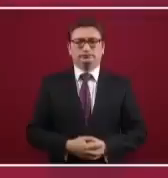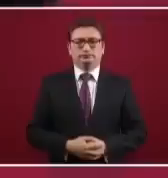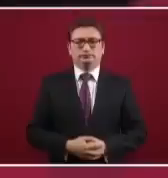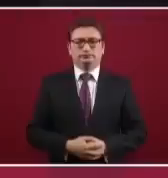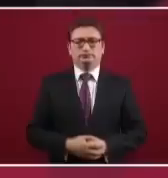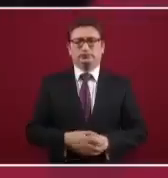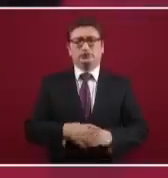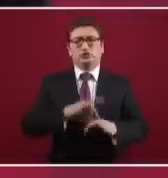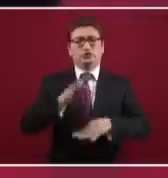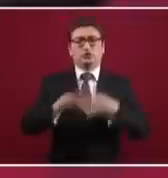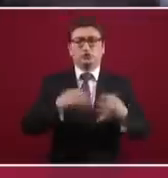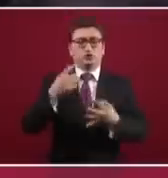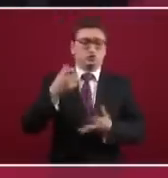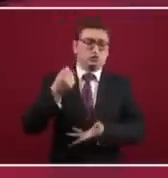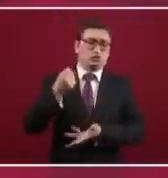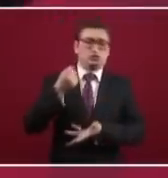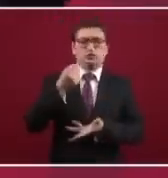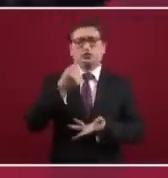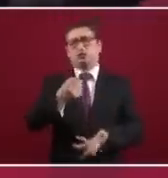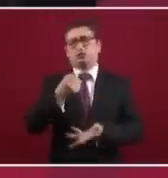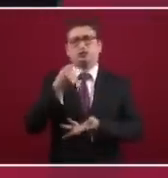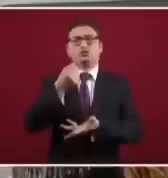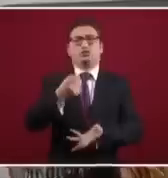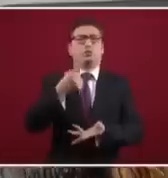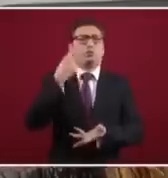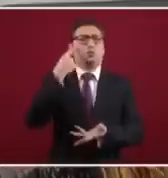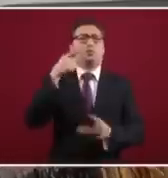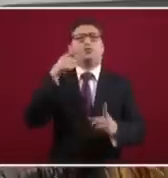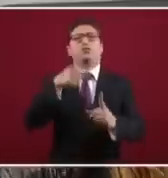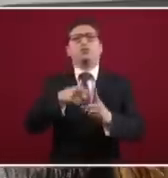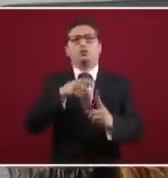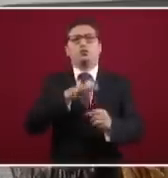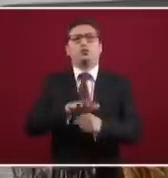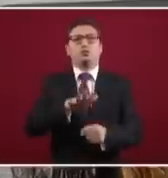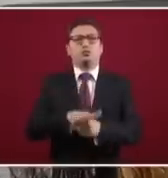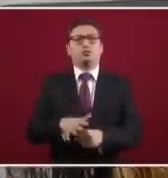Todo el presupuesto era para mantener